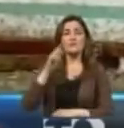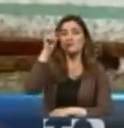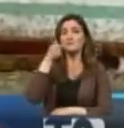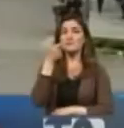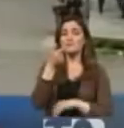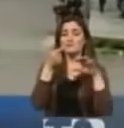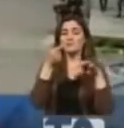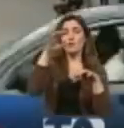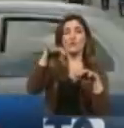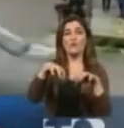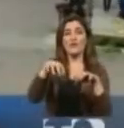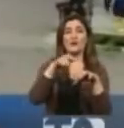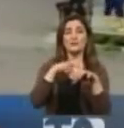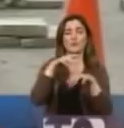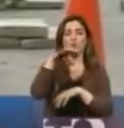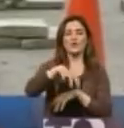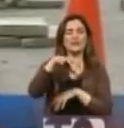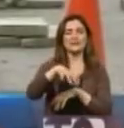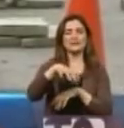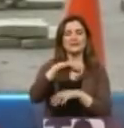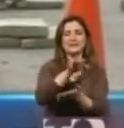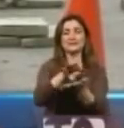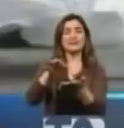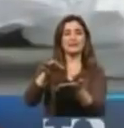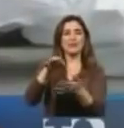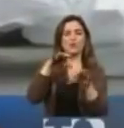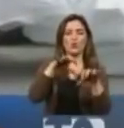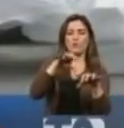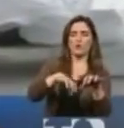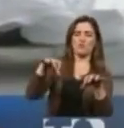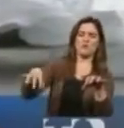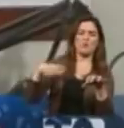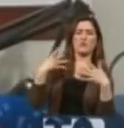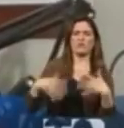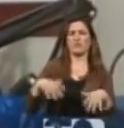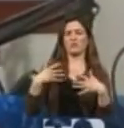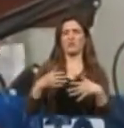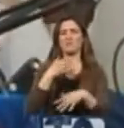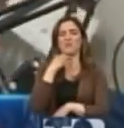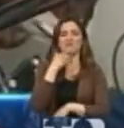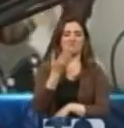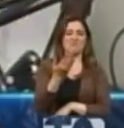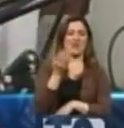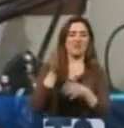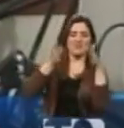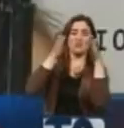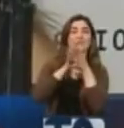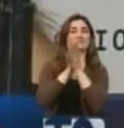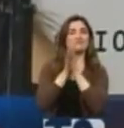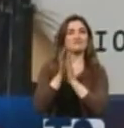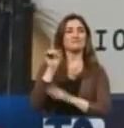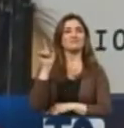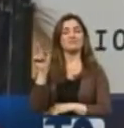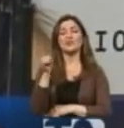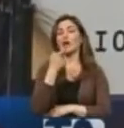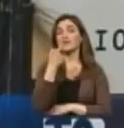las provincias de la frontera norte han sido por años caldo de cultivo para el narcotráfico y la delincuencia. Así lo aseguró esta mañana la vicepresidente María